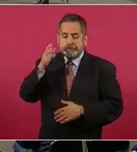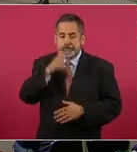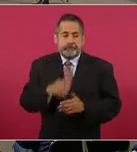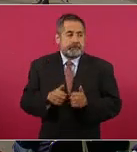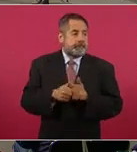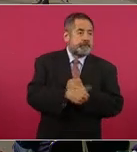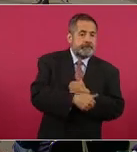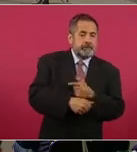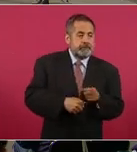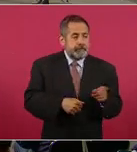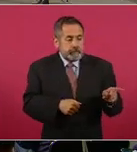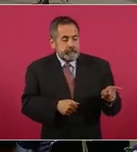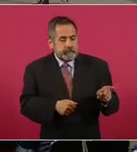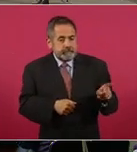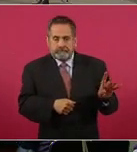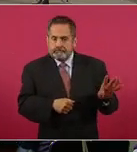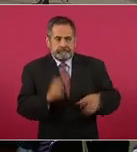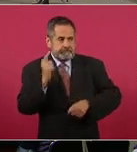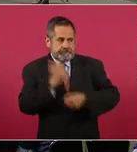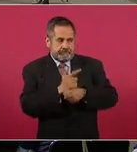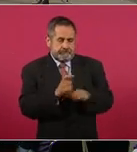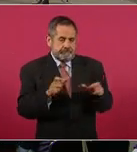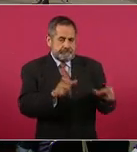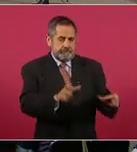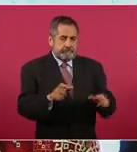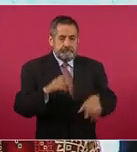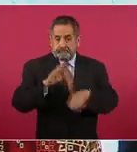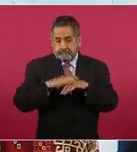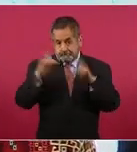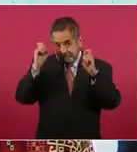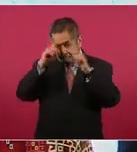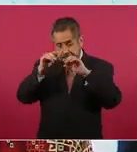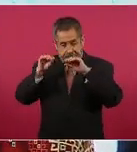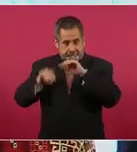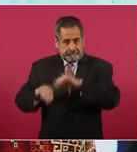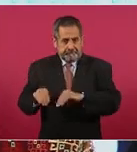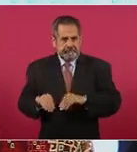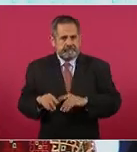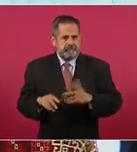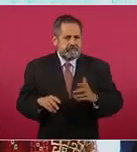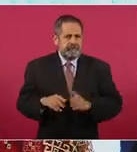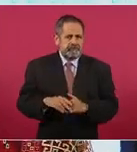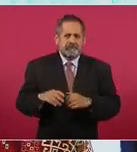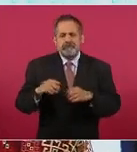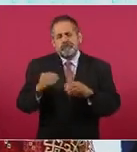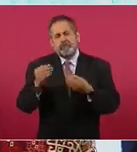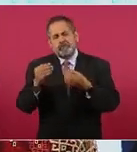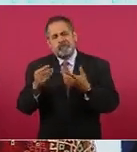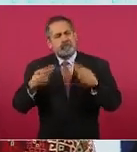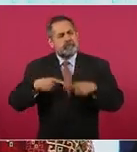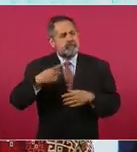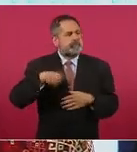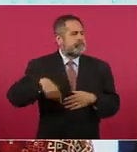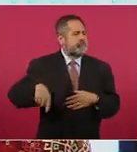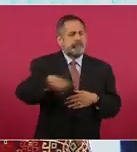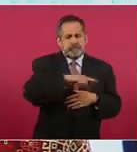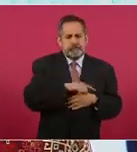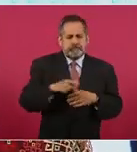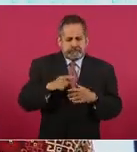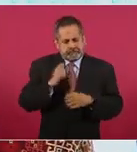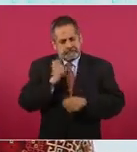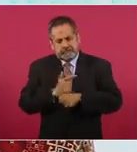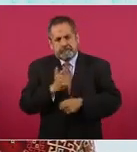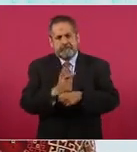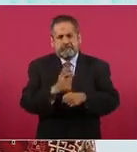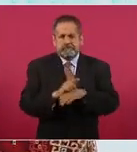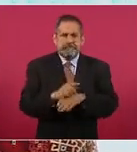esta estrategia es más compleja en el sentido que requiere mucho más información. Son muchos contribuyentes y ahí nos hemos dedicado